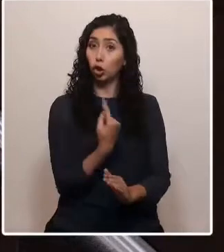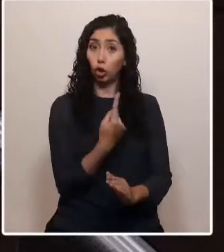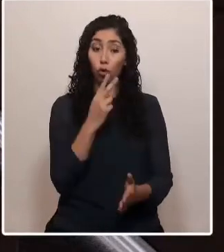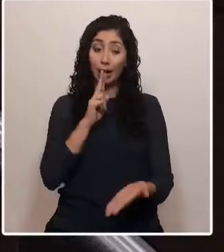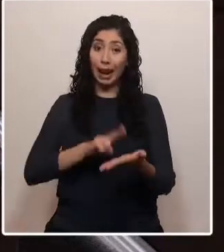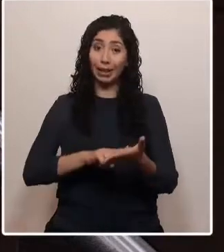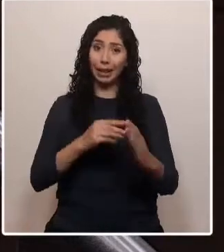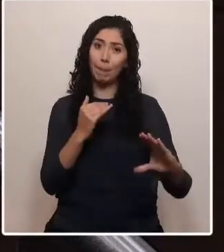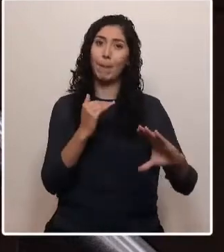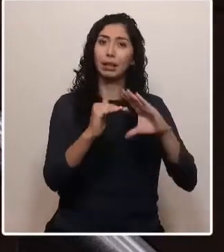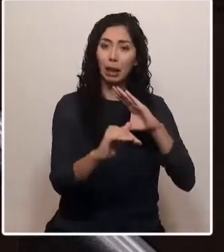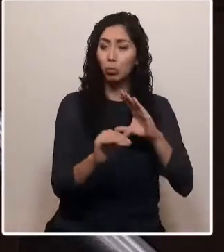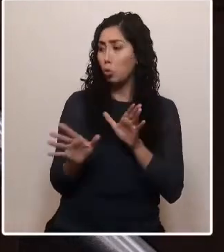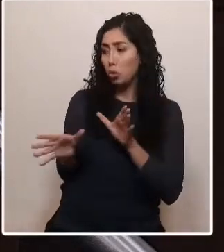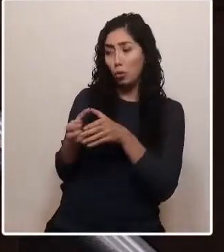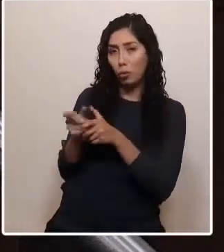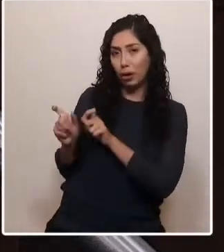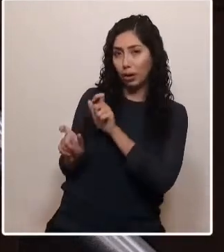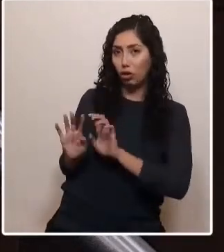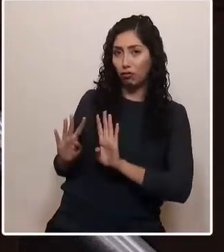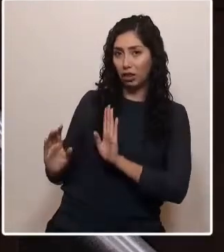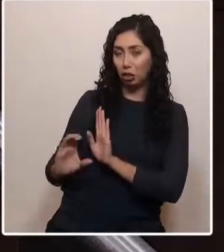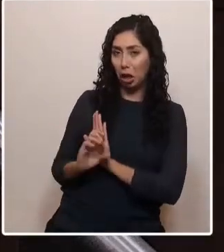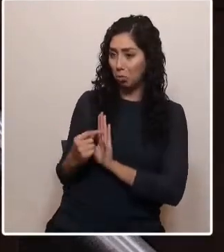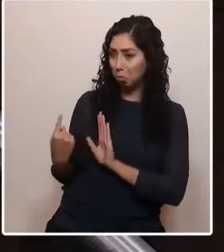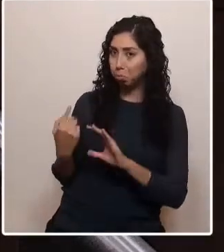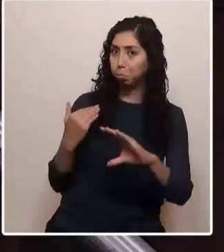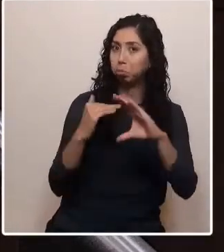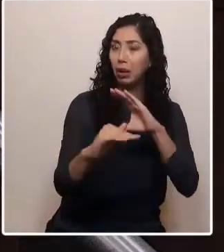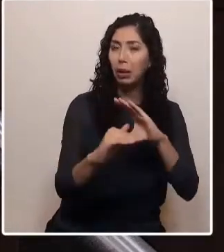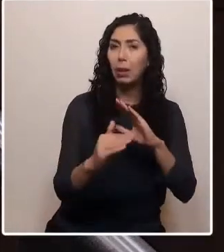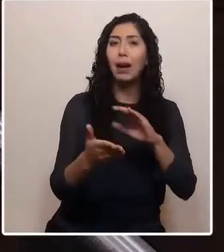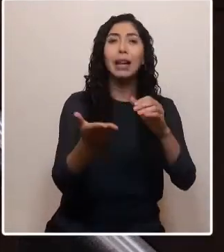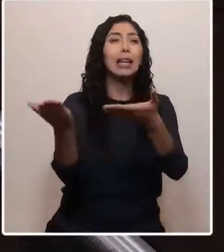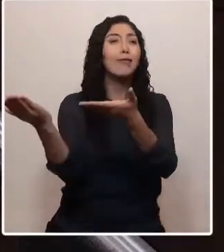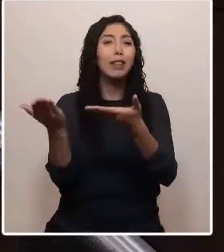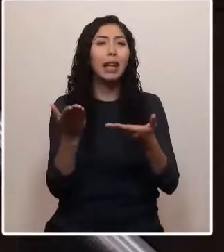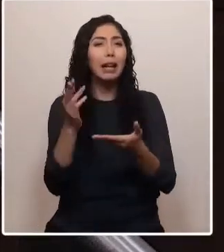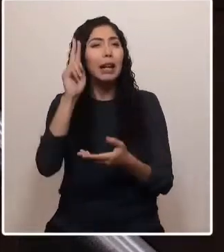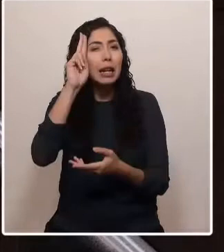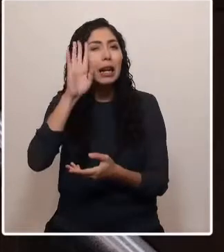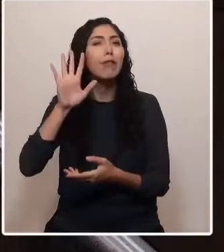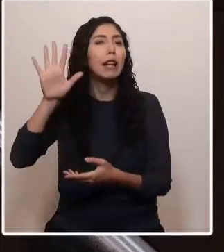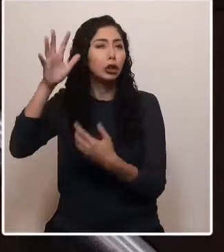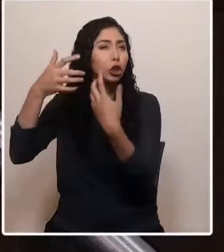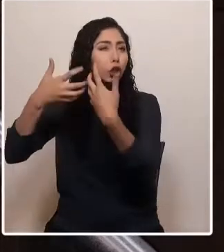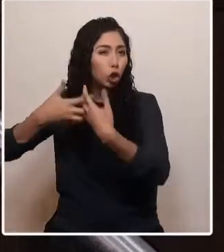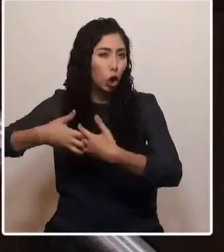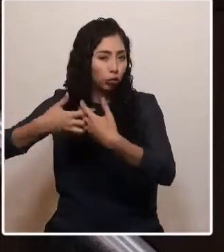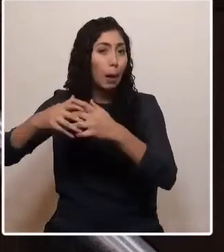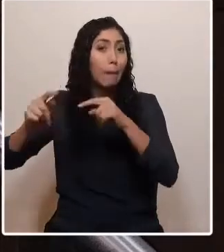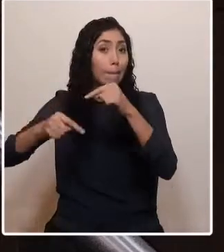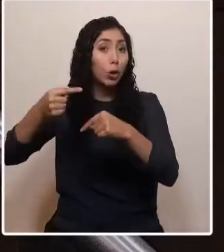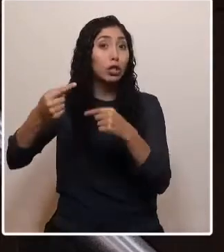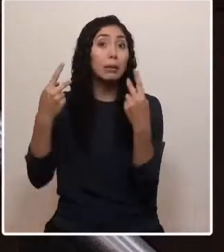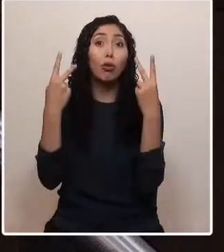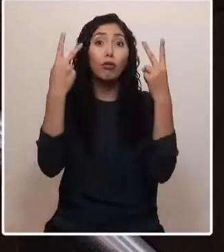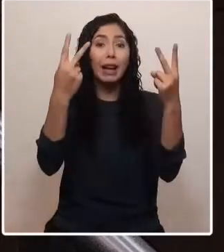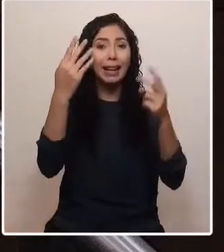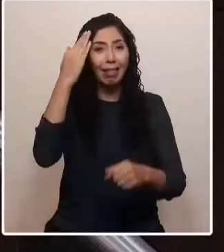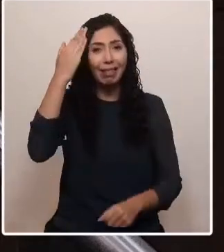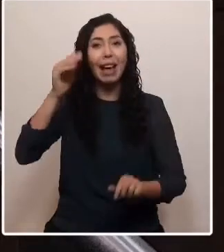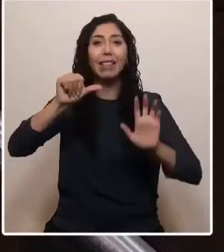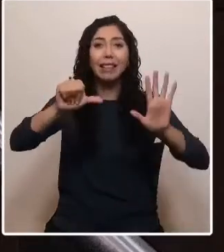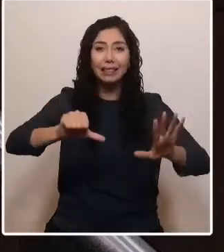grupo de convencionales para invitar a una reflexión acerca de este próximo viaje entre los días 16